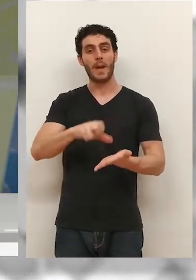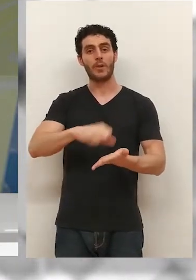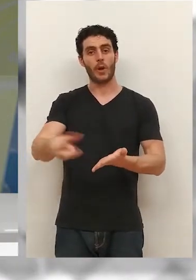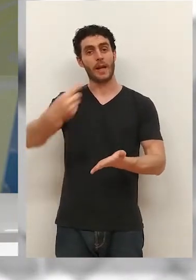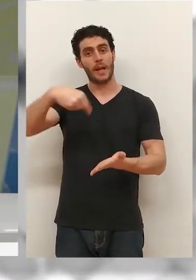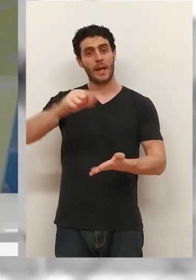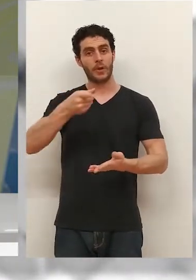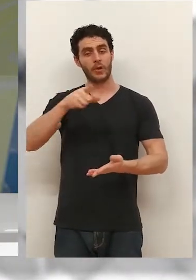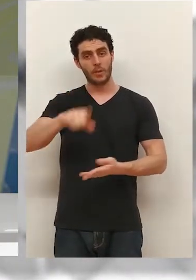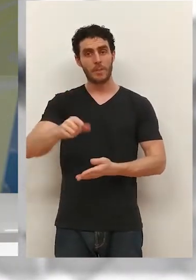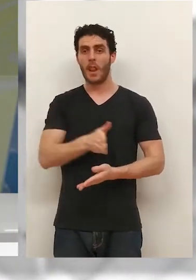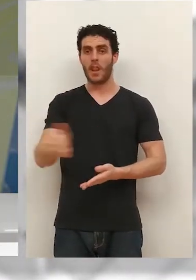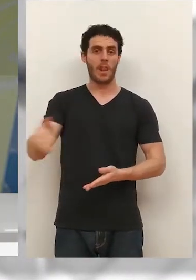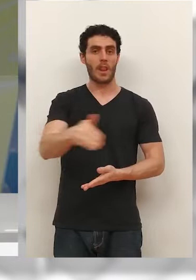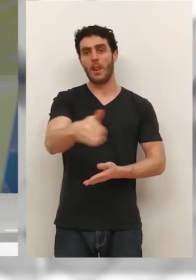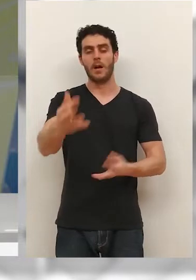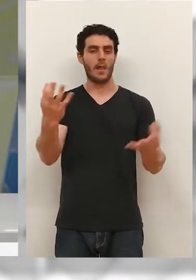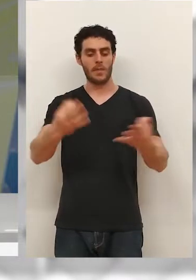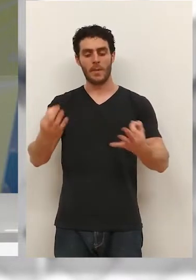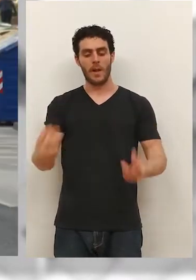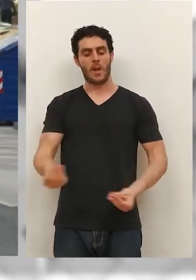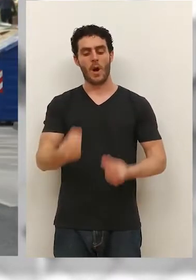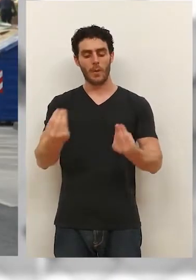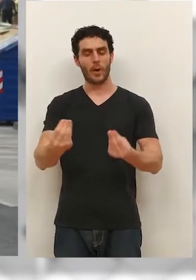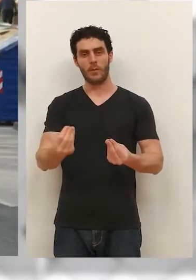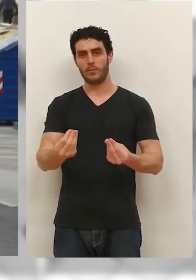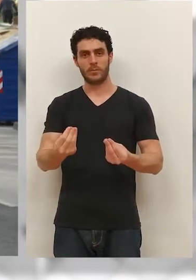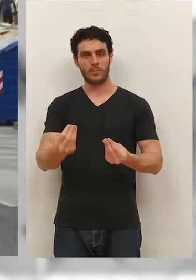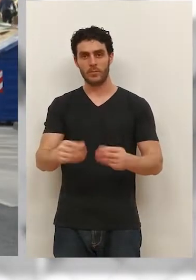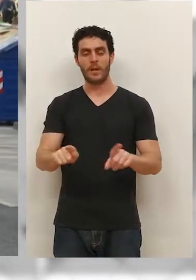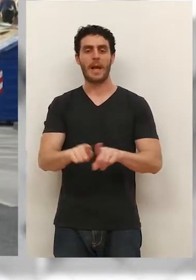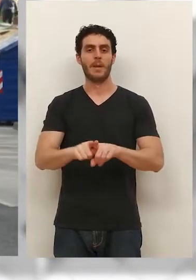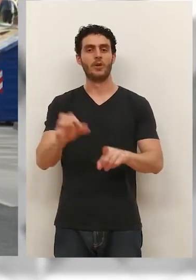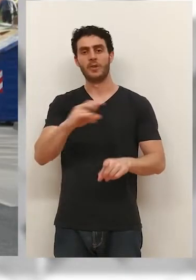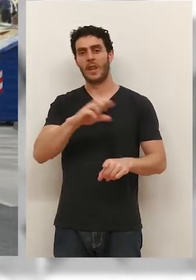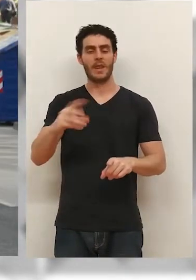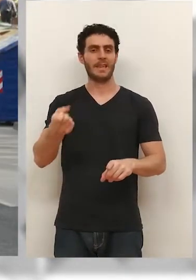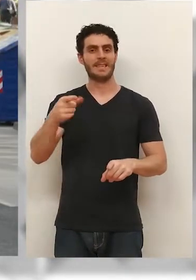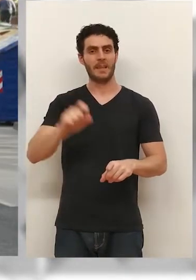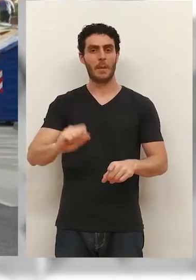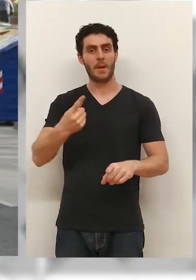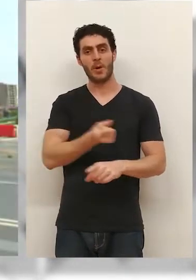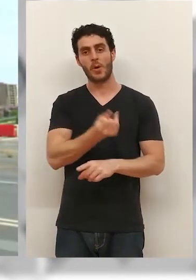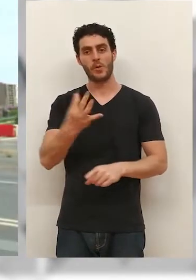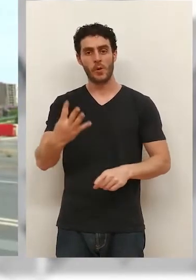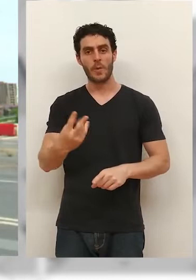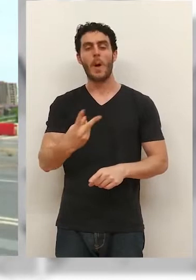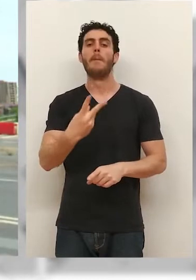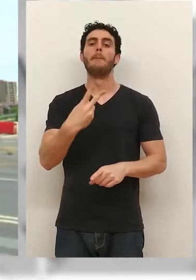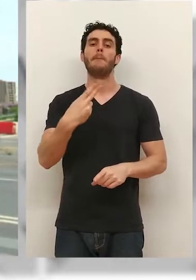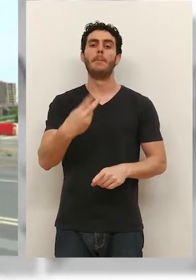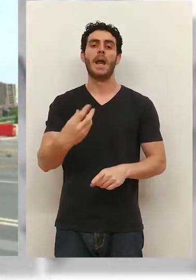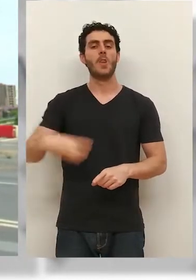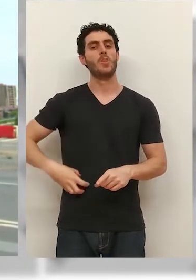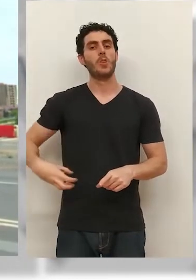peatones también tienen que buscar recorridos alternativos. Lo mejor es ir por Hermano Sircio y también se puede pasar por los primeros números pares de